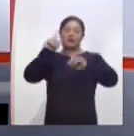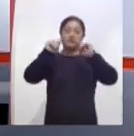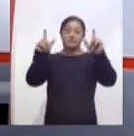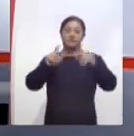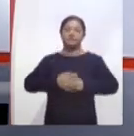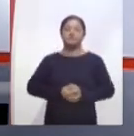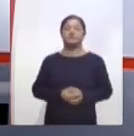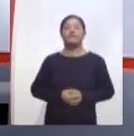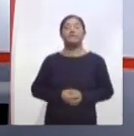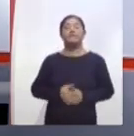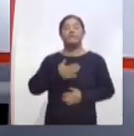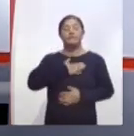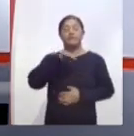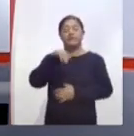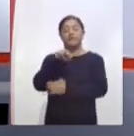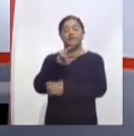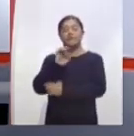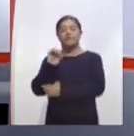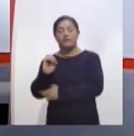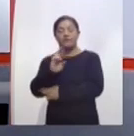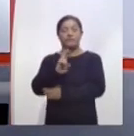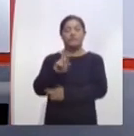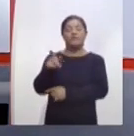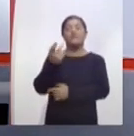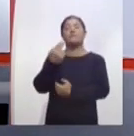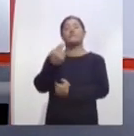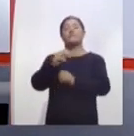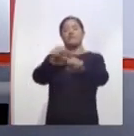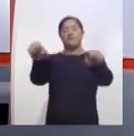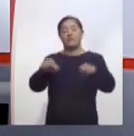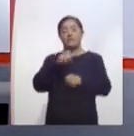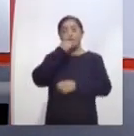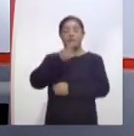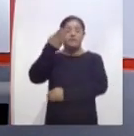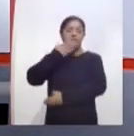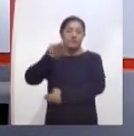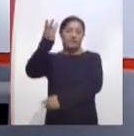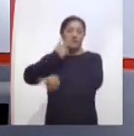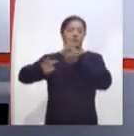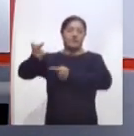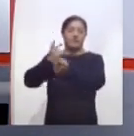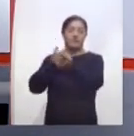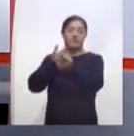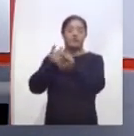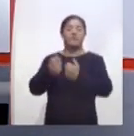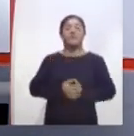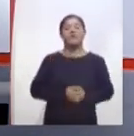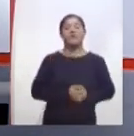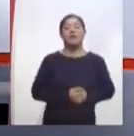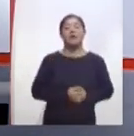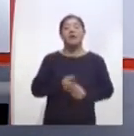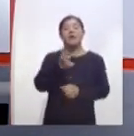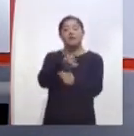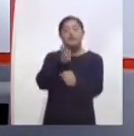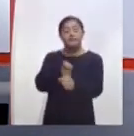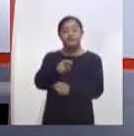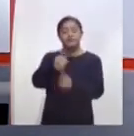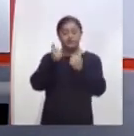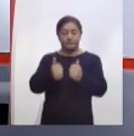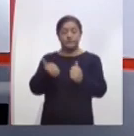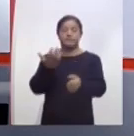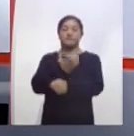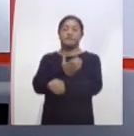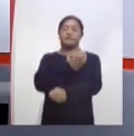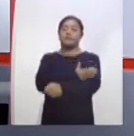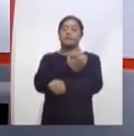capital. Soy Mario Romero y a nombre de todo el equipo le doy la más cordial bienvenida y le invito a que se quede, a que nos acompañe